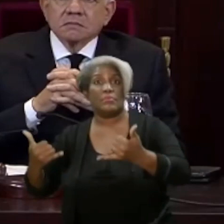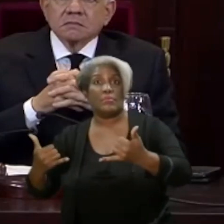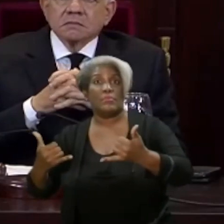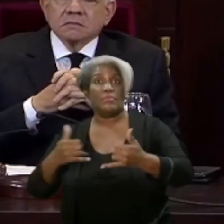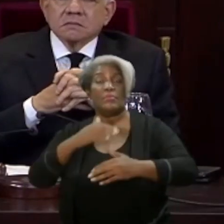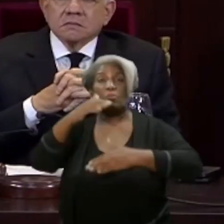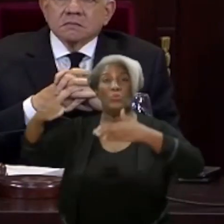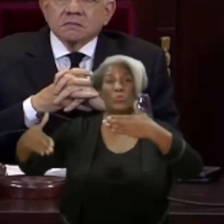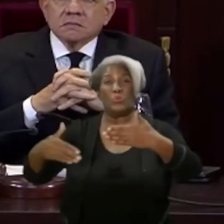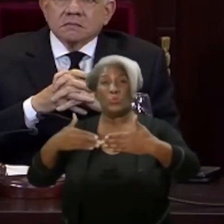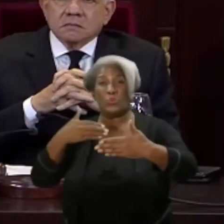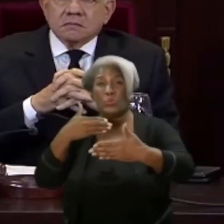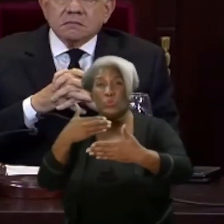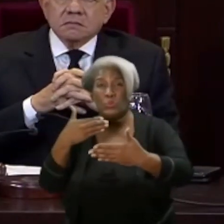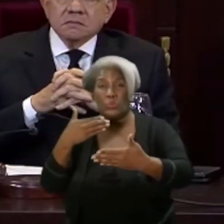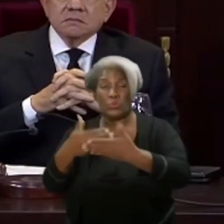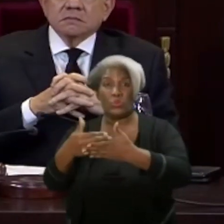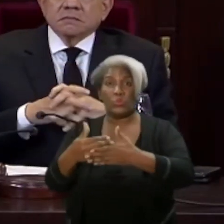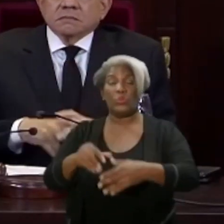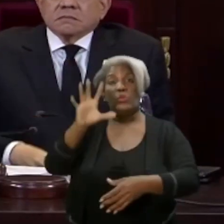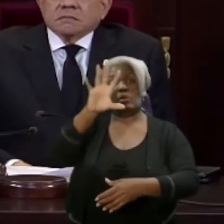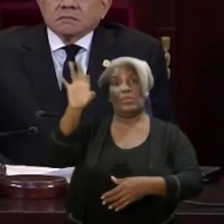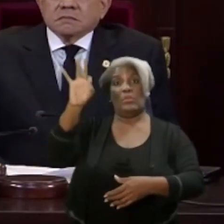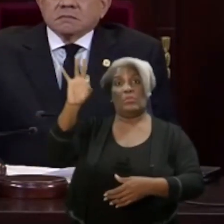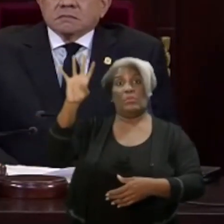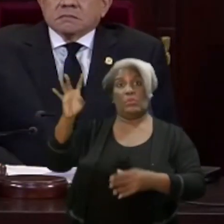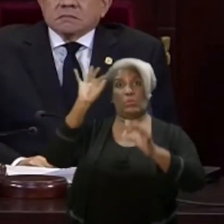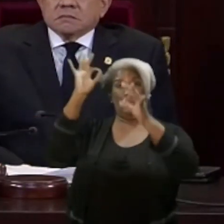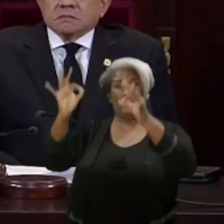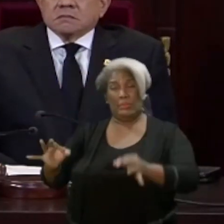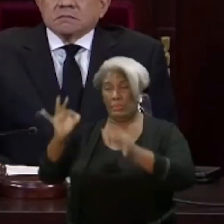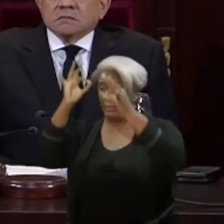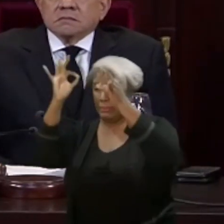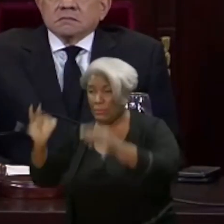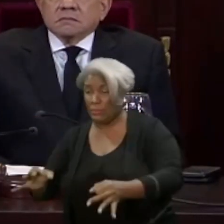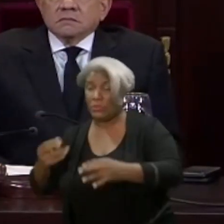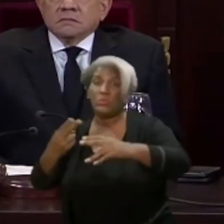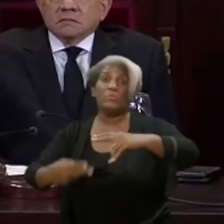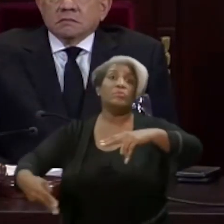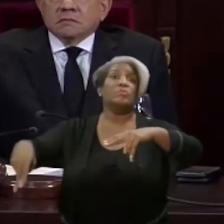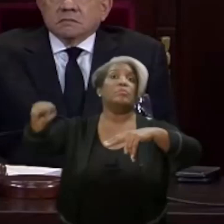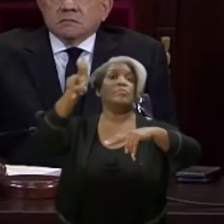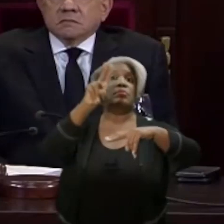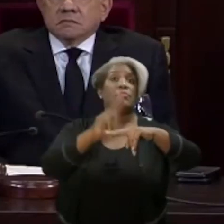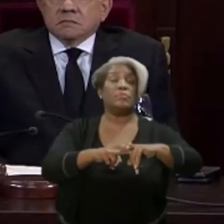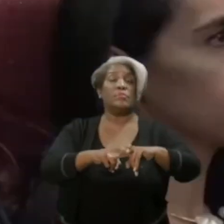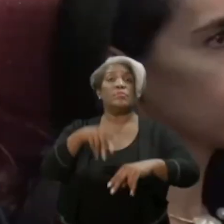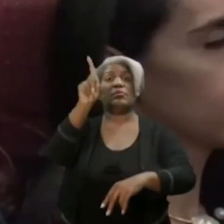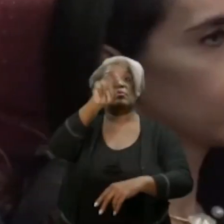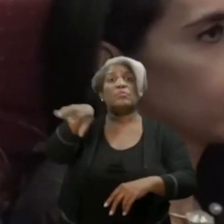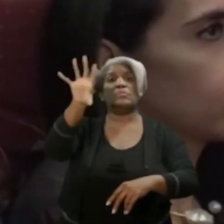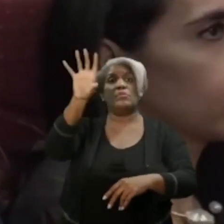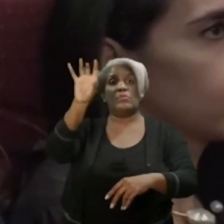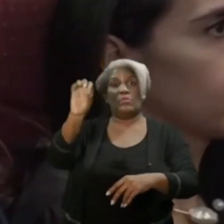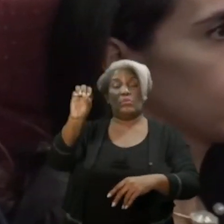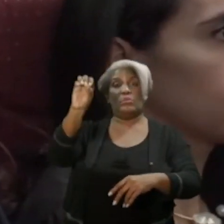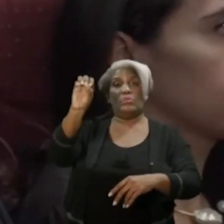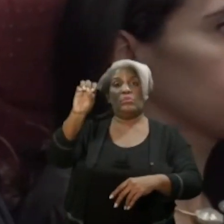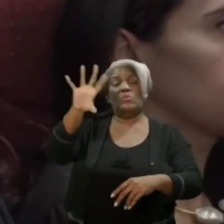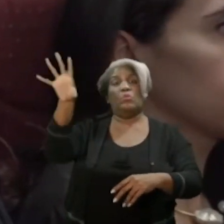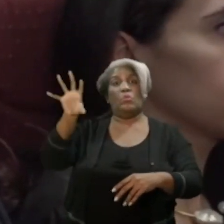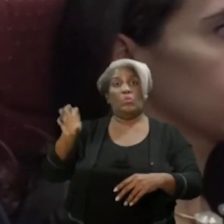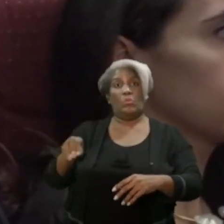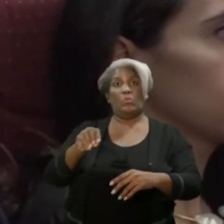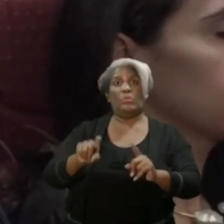contrataciones públicas, ha emitido 594 decisiones, con un incremento de un 108% en comparación con